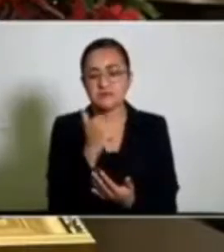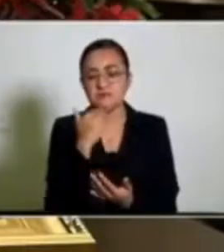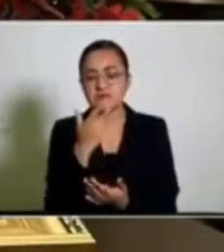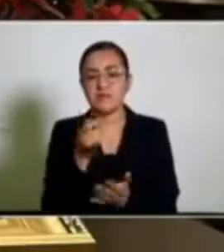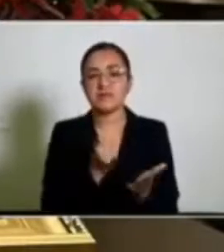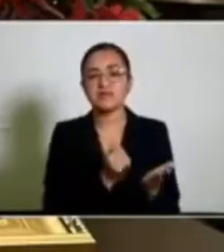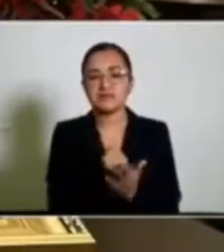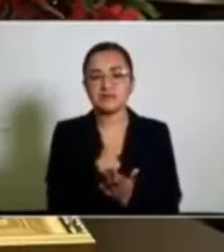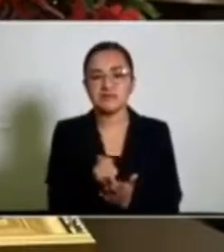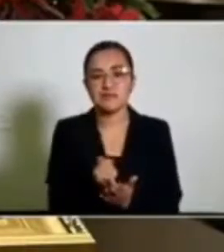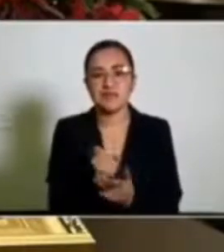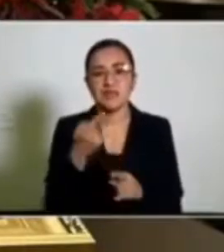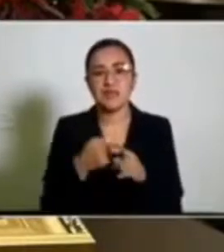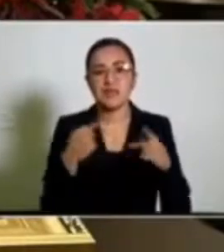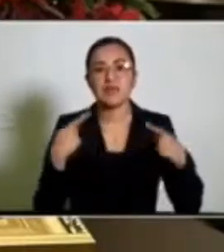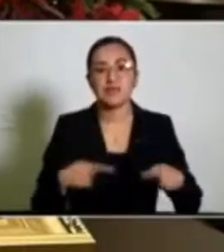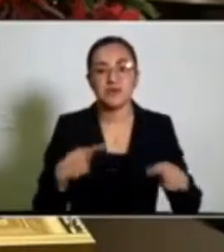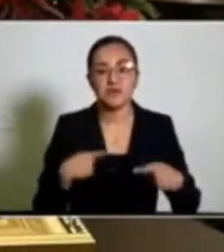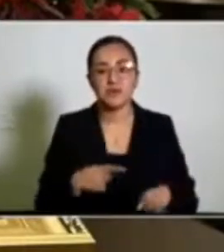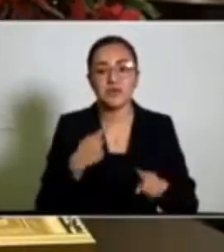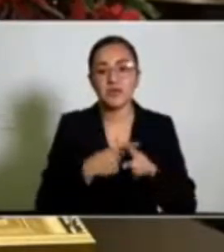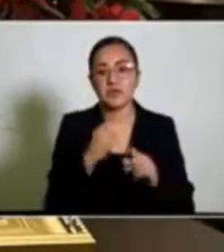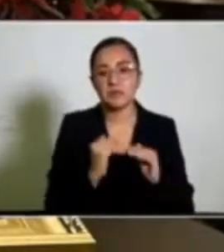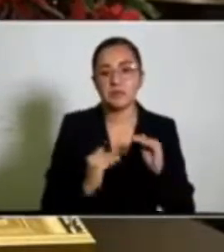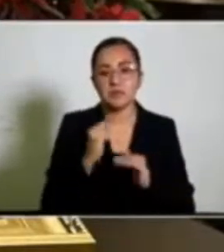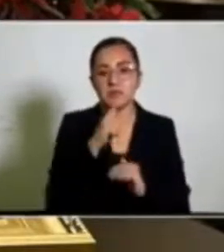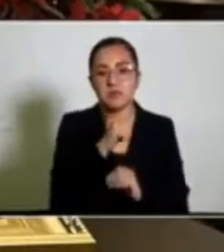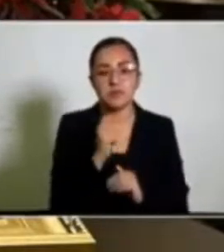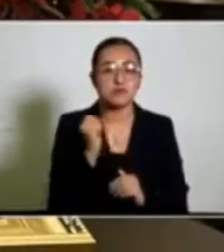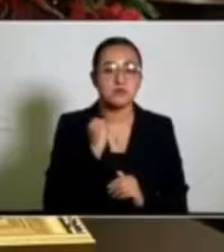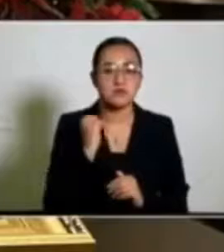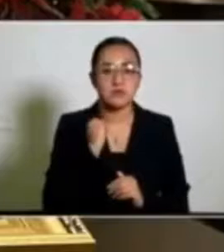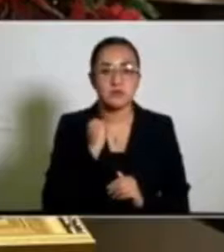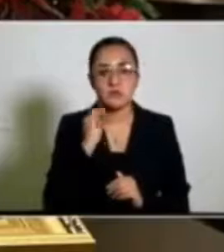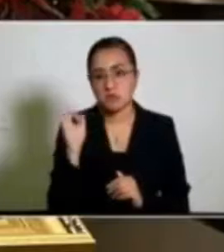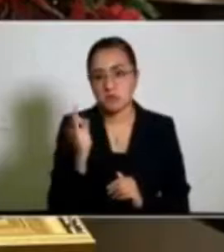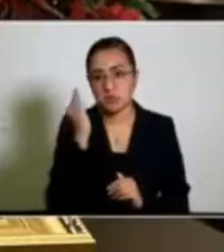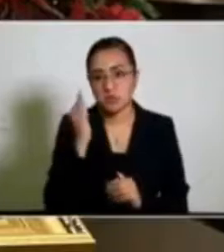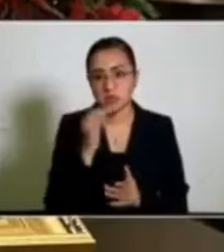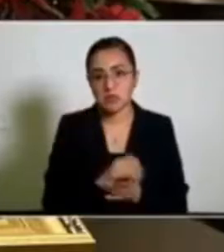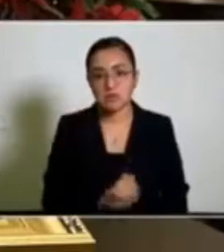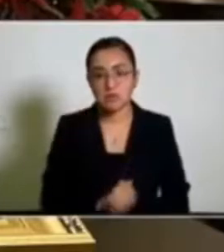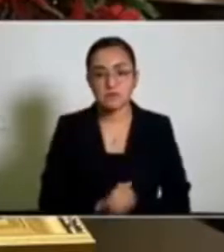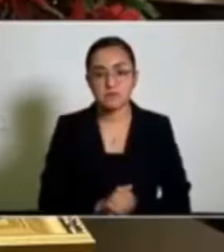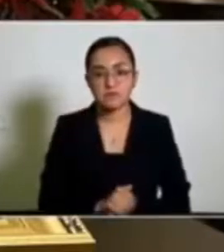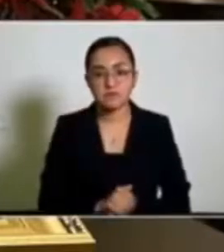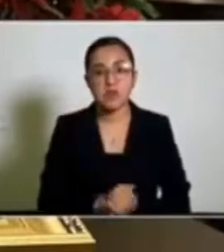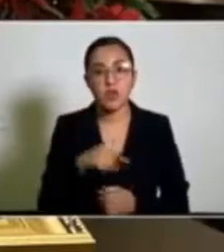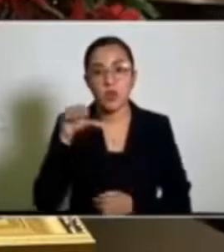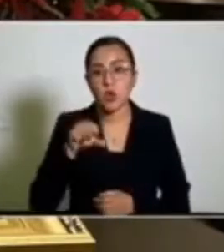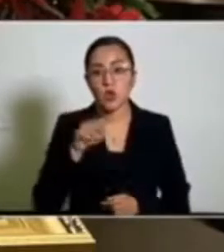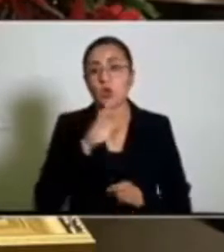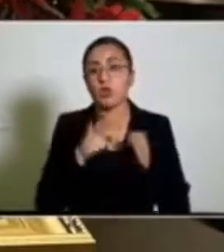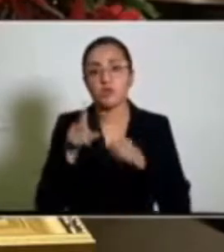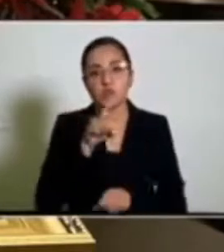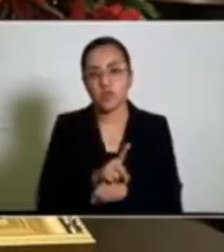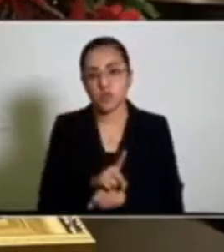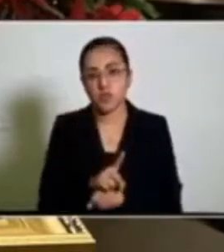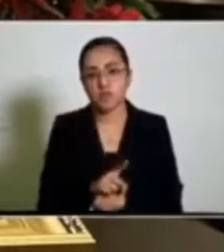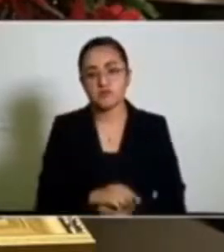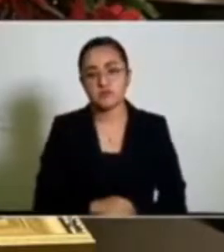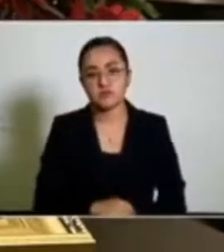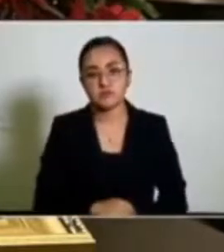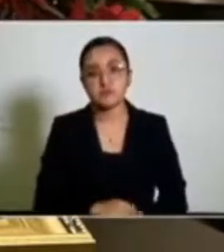lo resuelto por la Cámara Alta de la Federación, Senado de la República. Hoy, quien